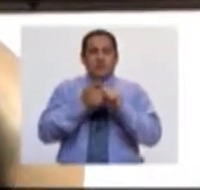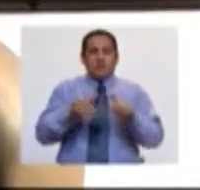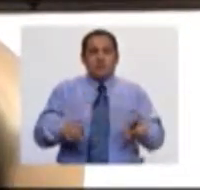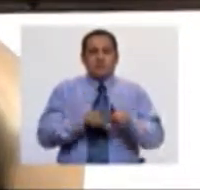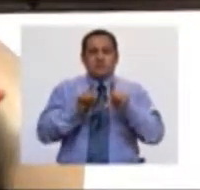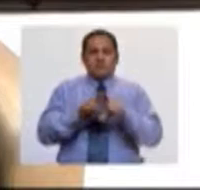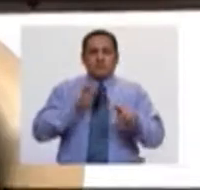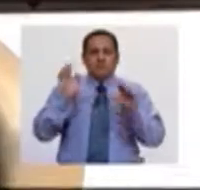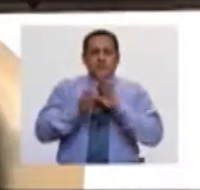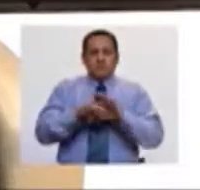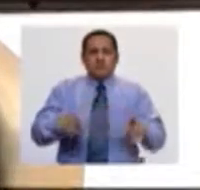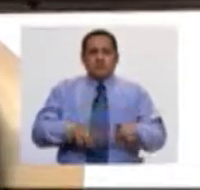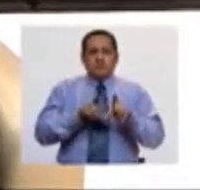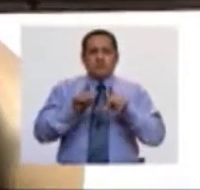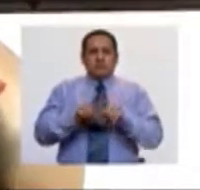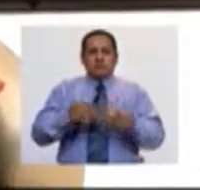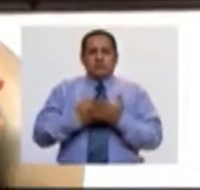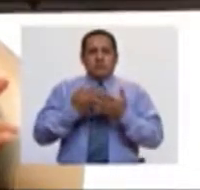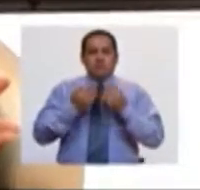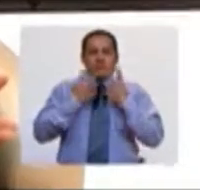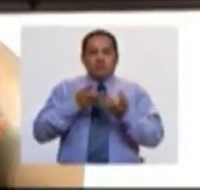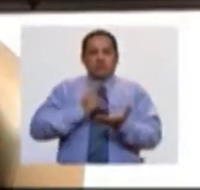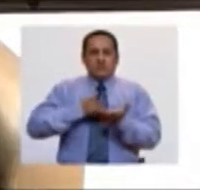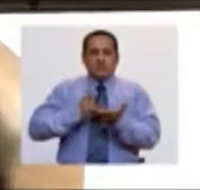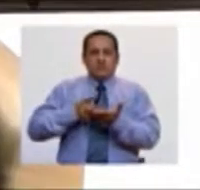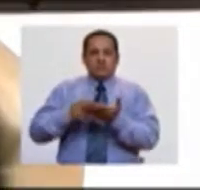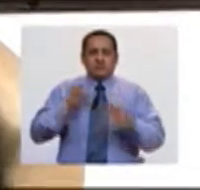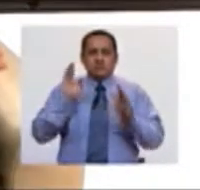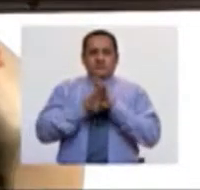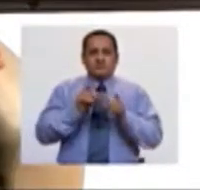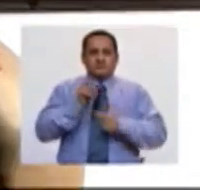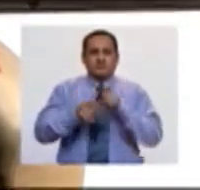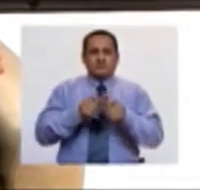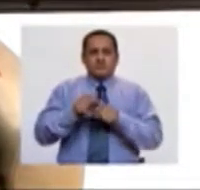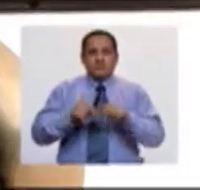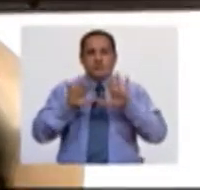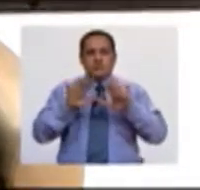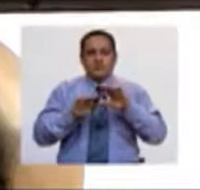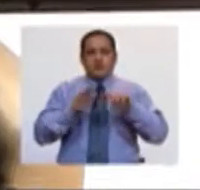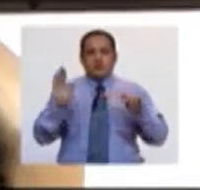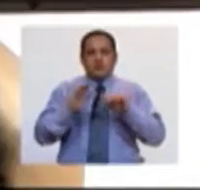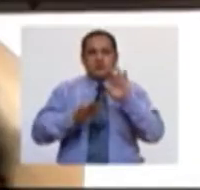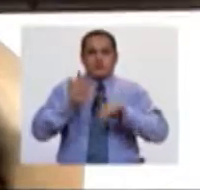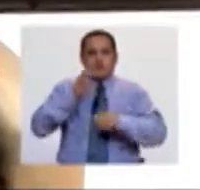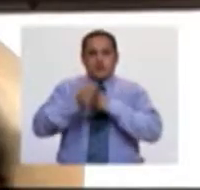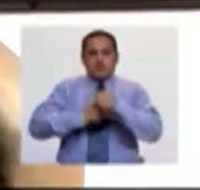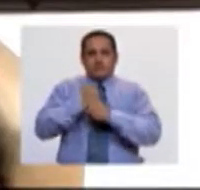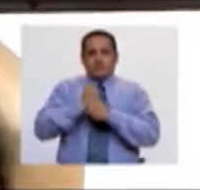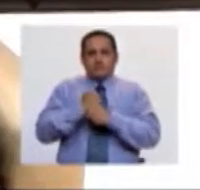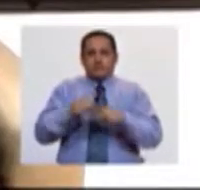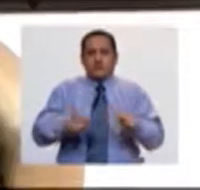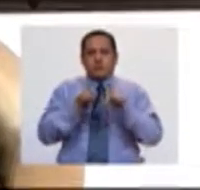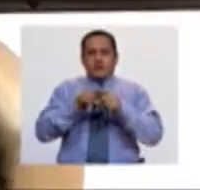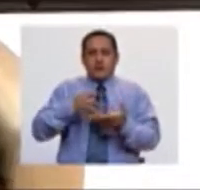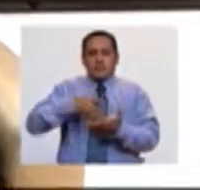recambio tan renuente, tan recurrente, que hace daño. Claro, requerimos gente que venga por 10, 15 años, 10, 15 años,